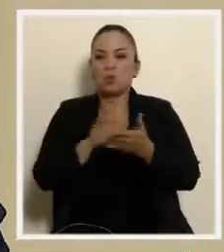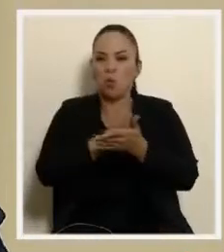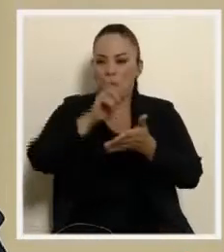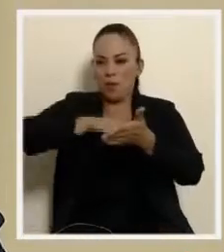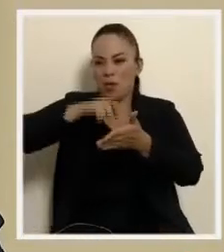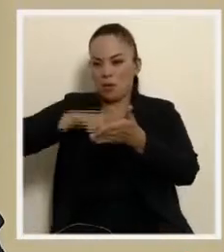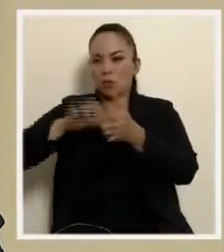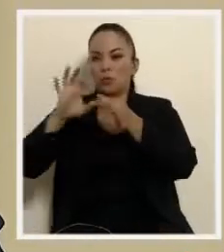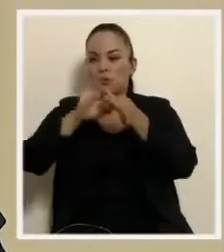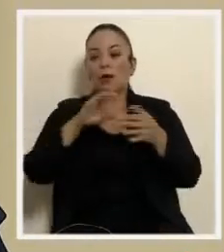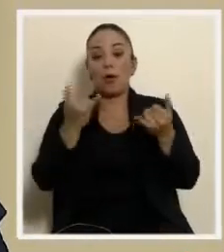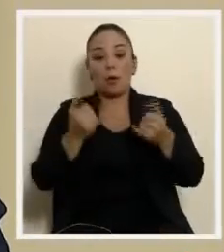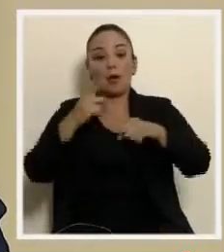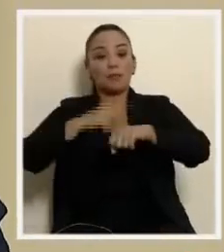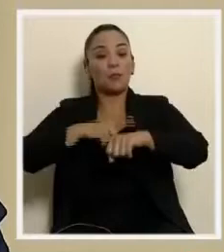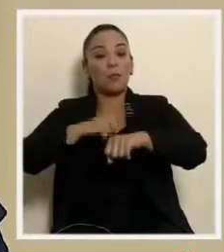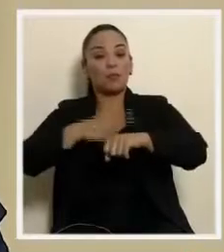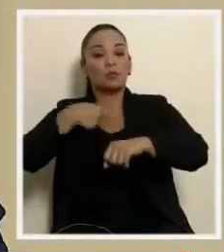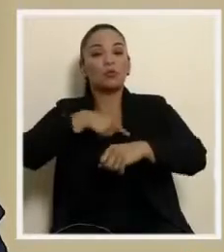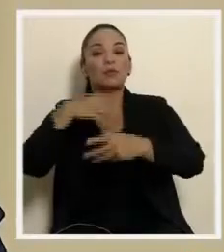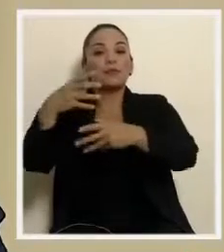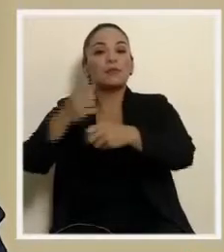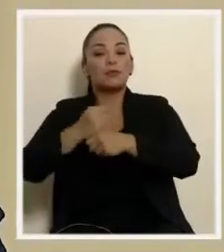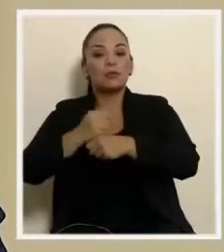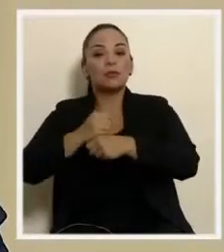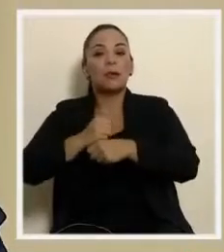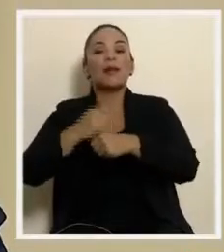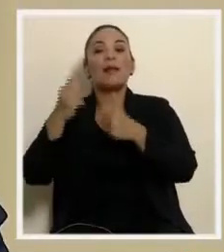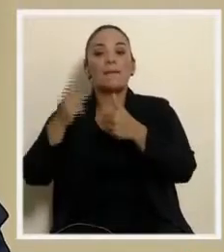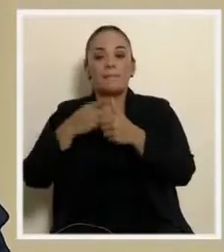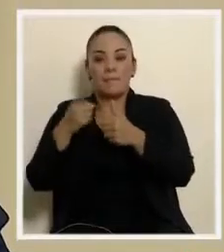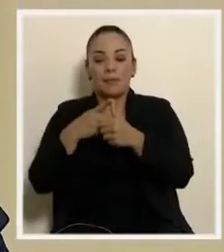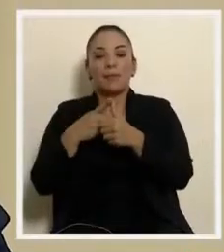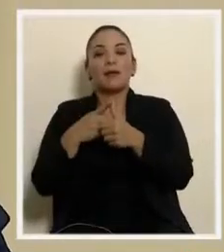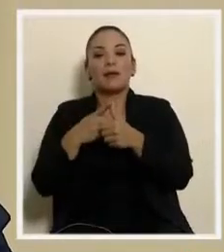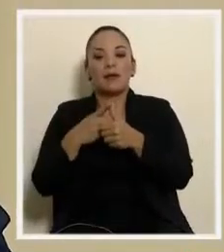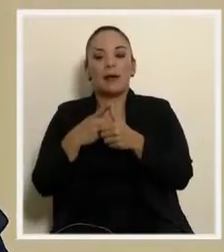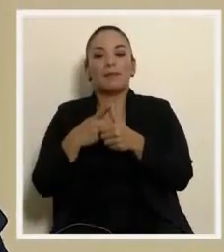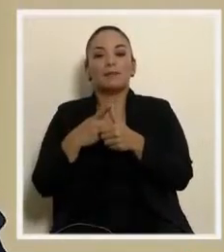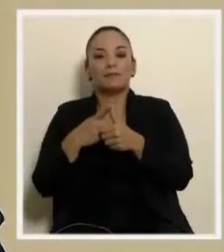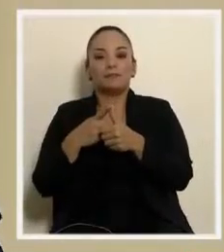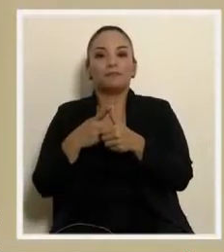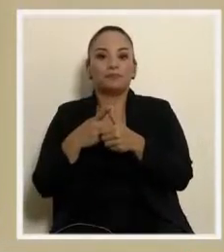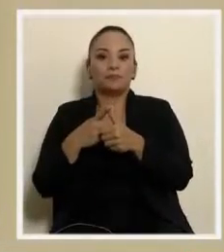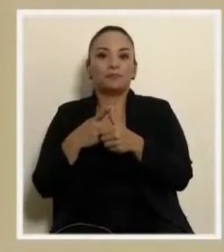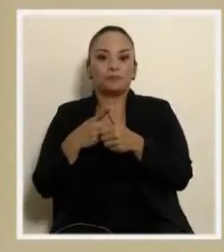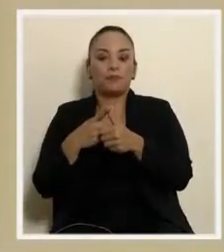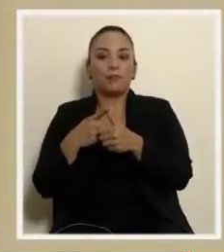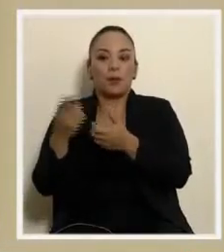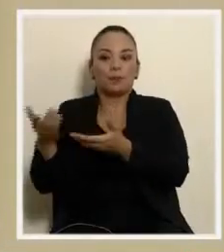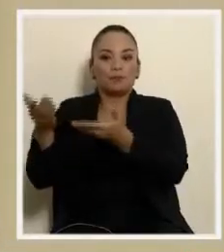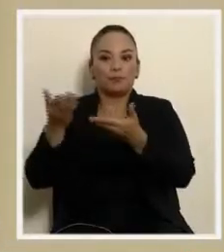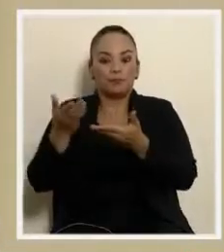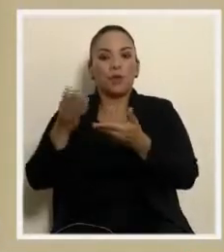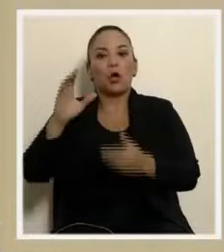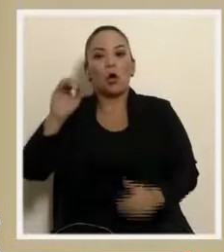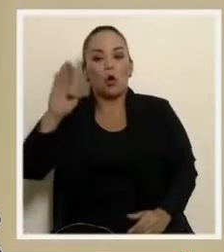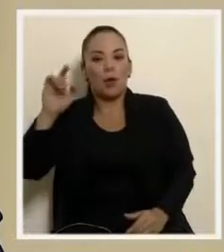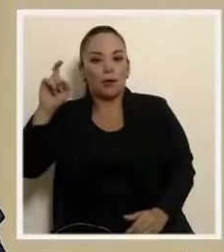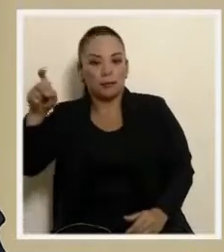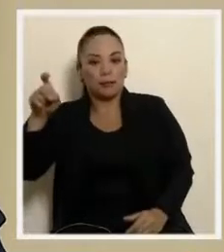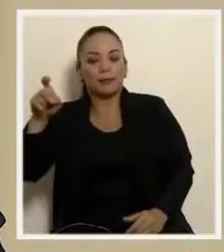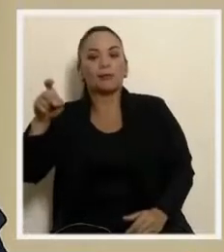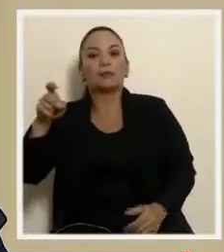estamos en este momento, recibimos la primera ventana que habilitó COVAX de vacunas de